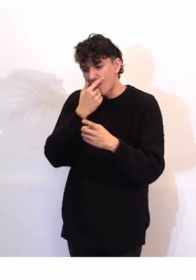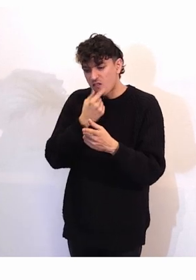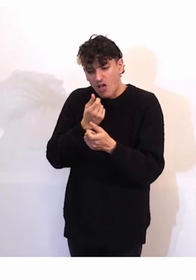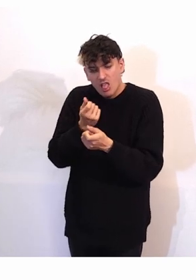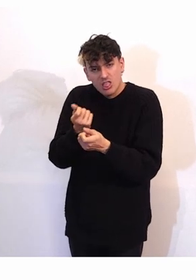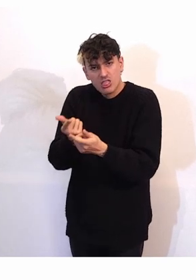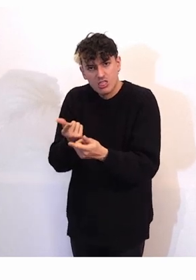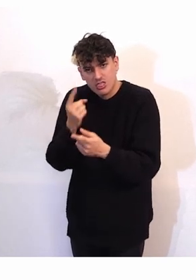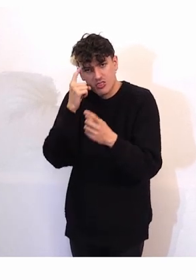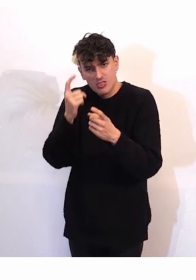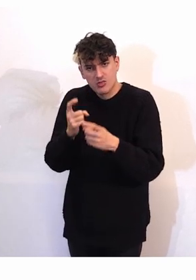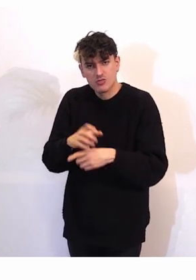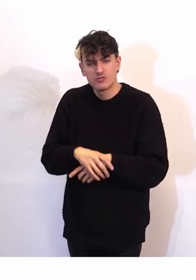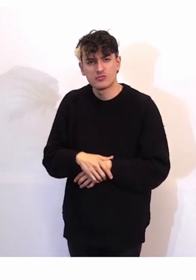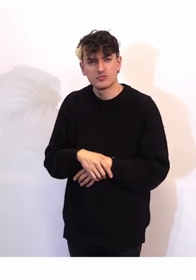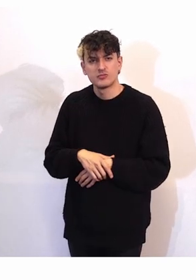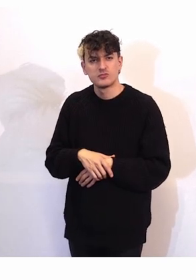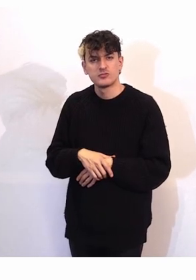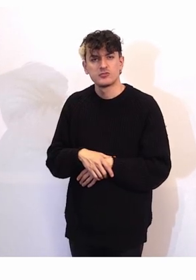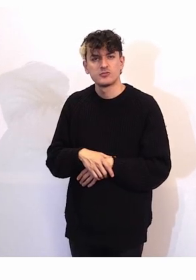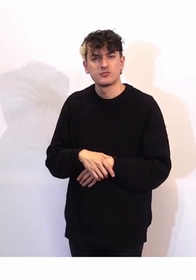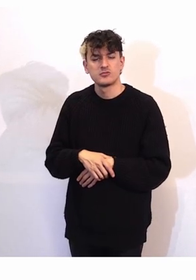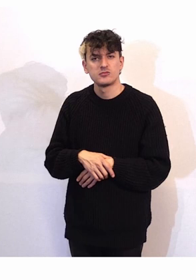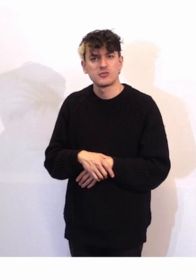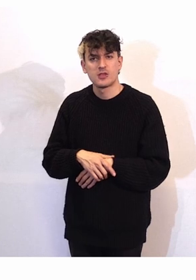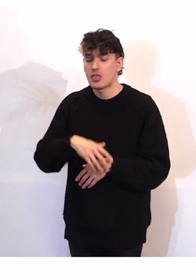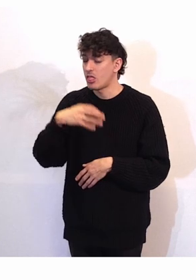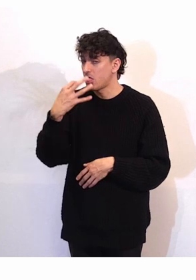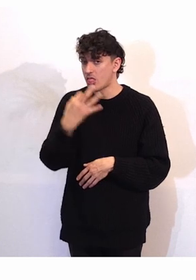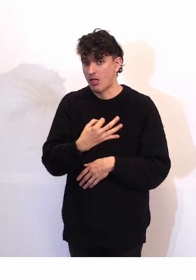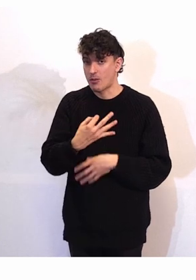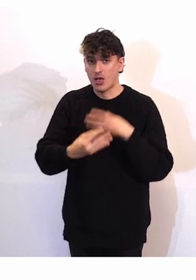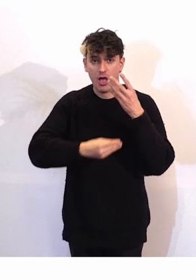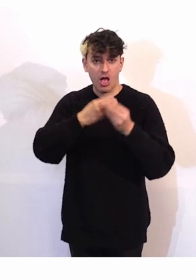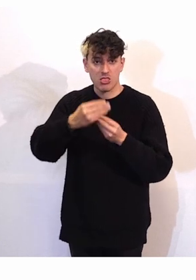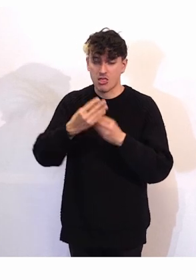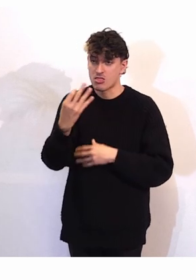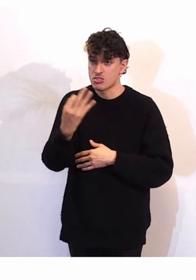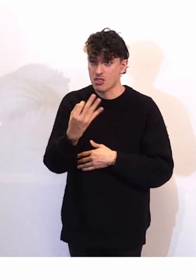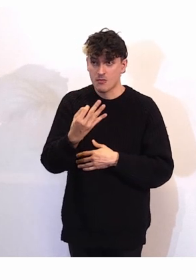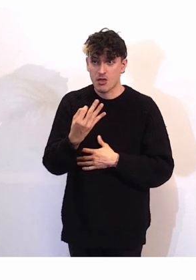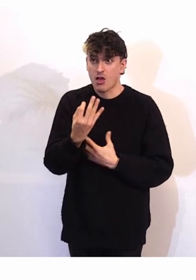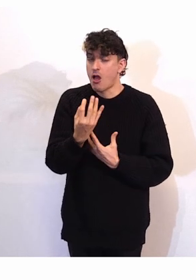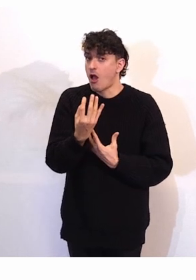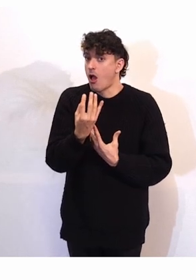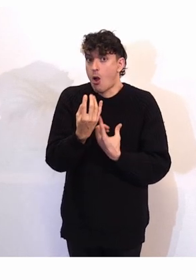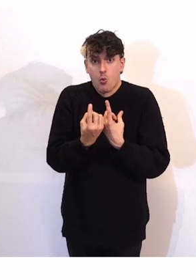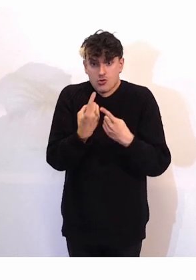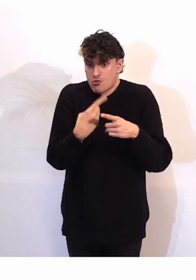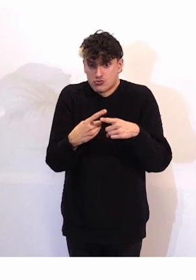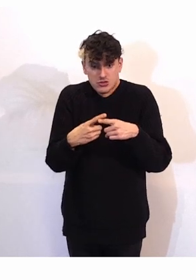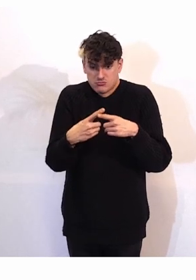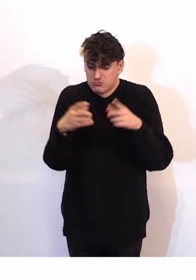cueste tanto. Y hay que hacerlo. O sea, hay cosas que hay que hacerlas. Y como hay que hacerlas,